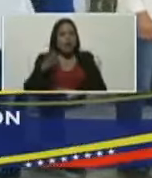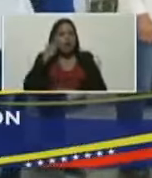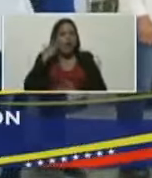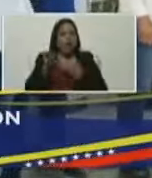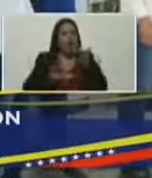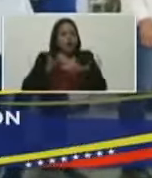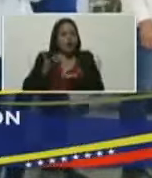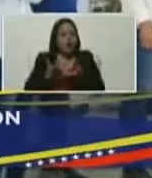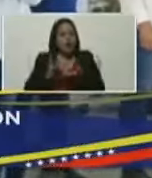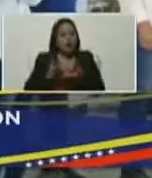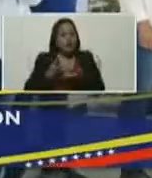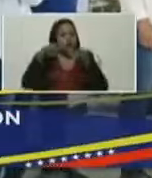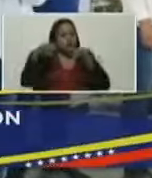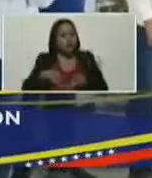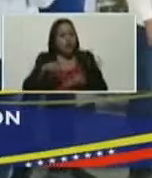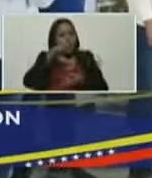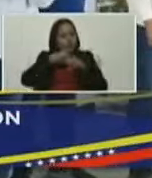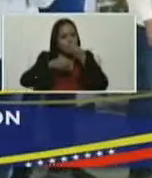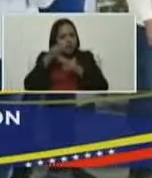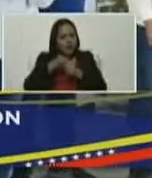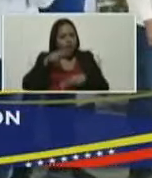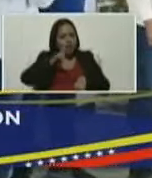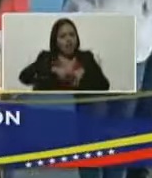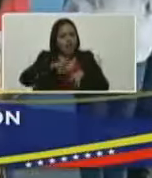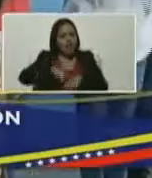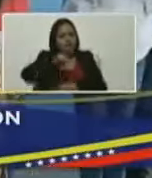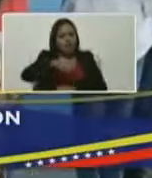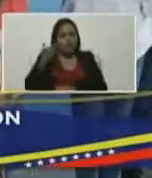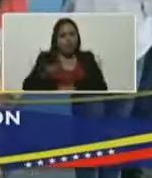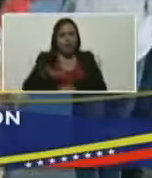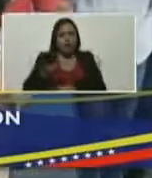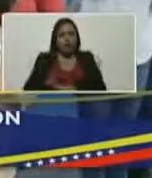la alimentación. Muy importante.